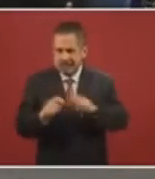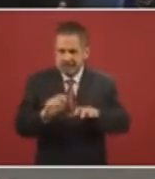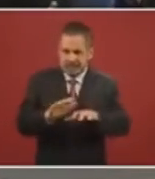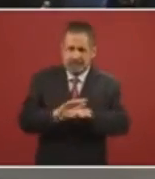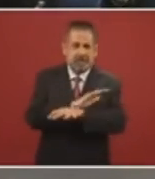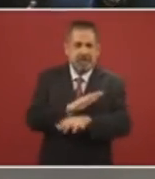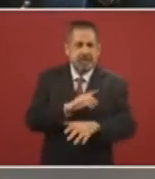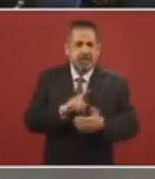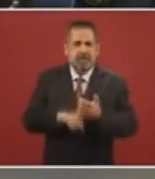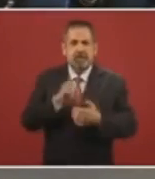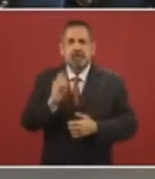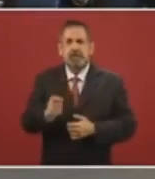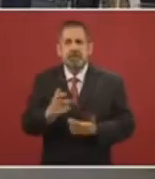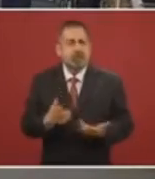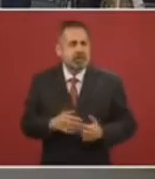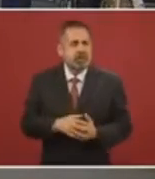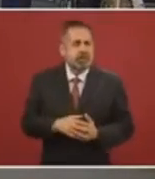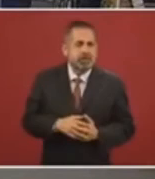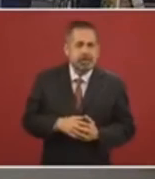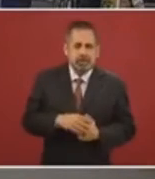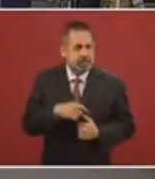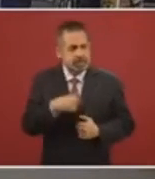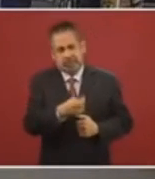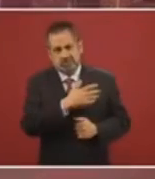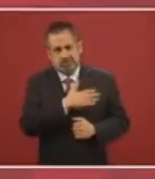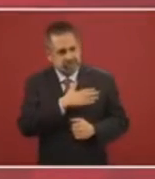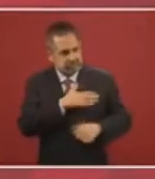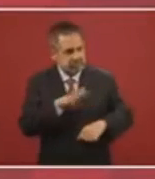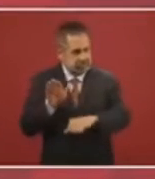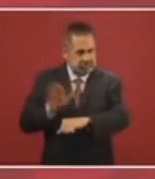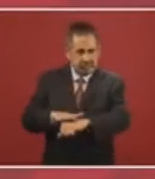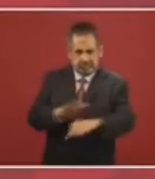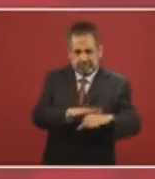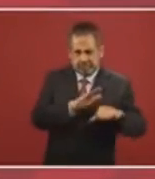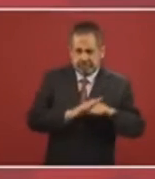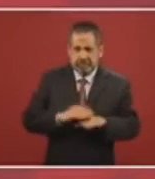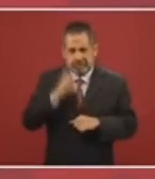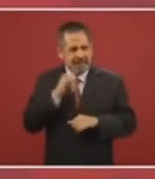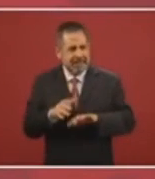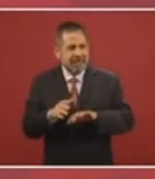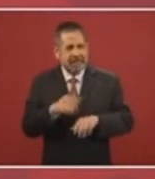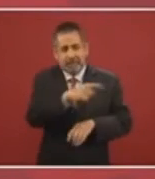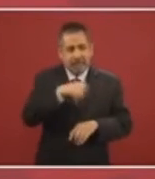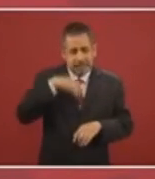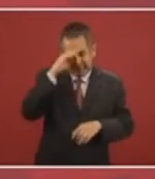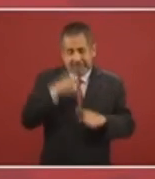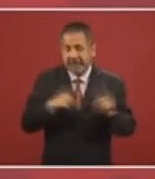Entonces, es un llamado para hacer a un lado estas diferencias